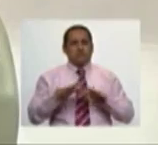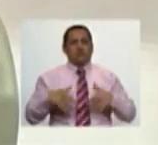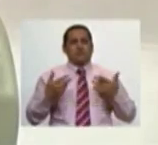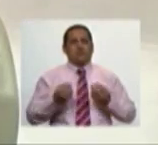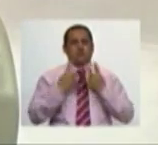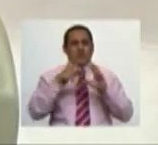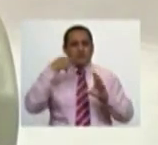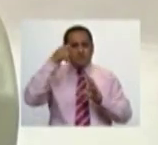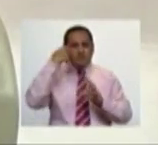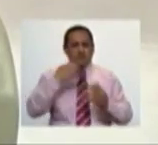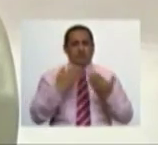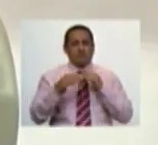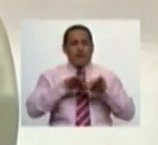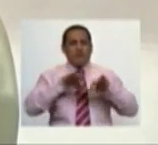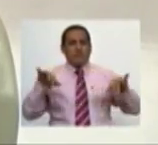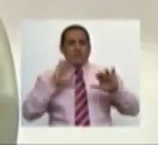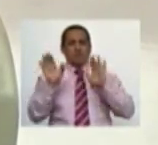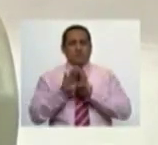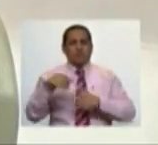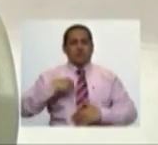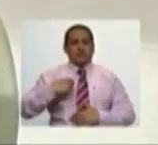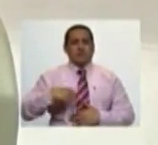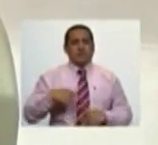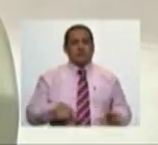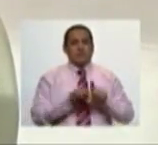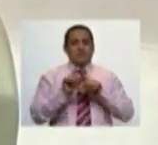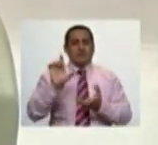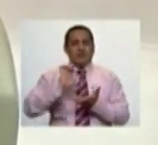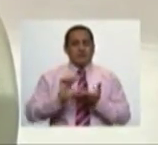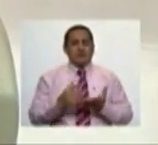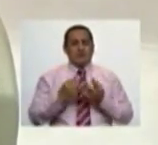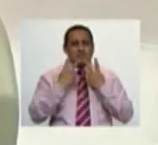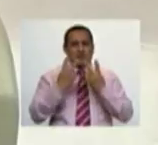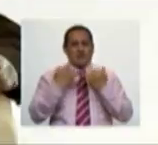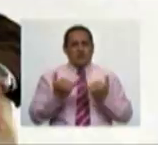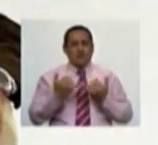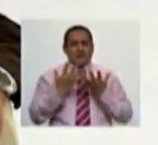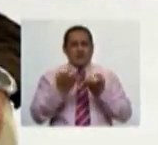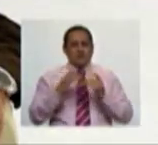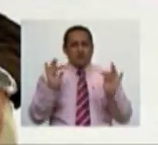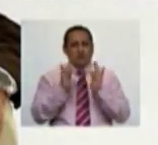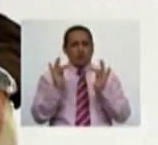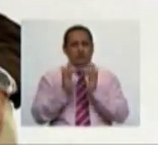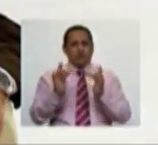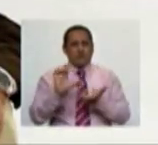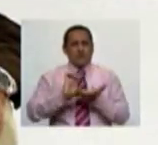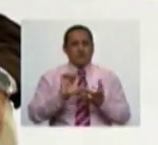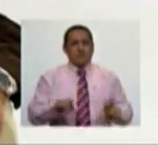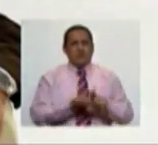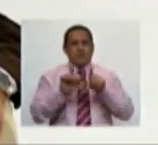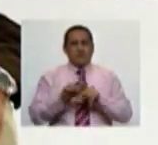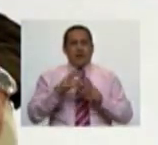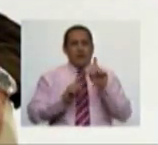No es posible ya tener videocámaras de manera aislada de los municipios. En el caso de Lima necesitamos una interconexión